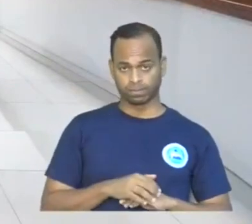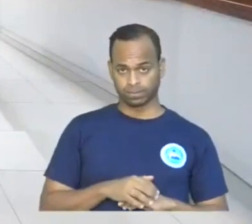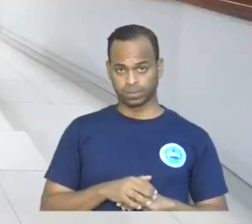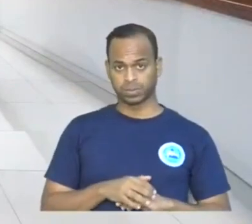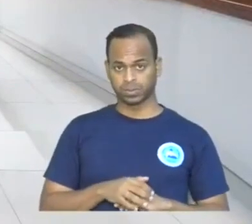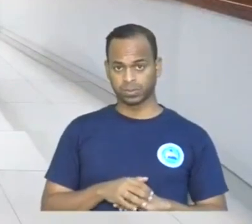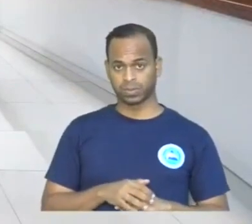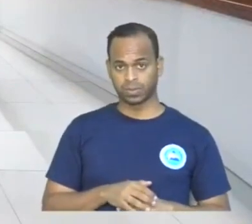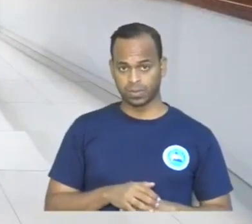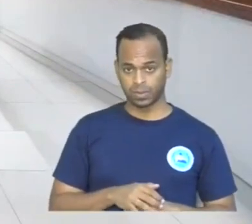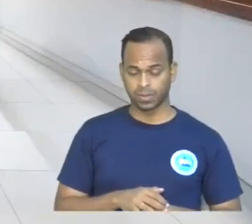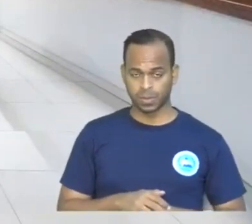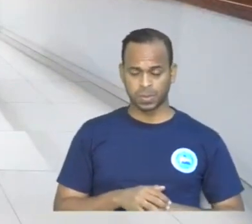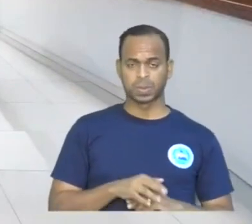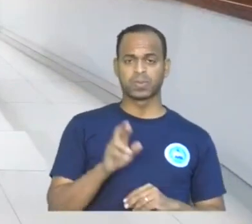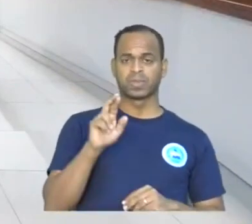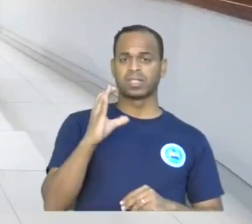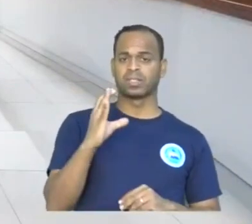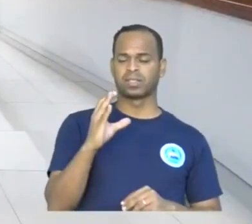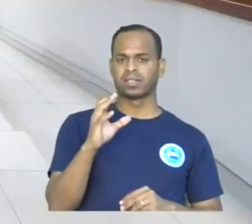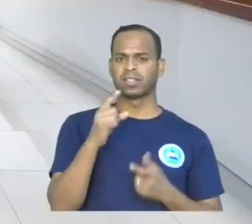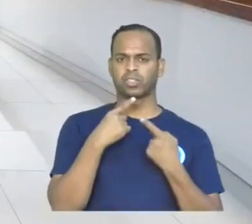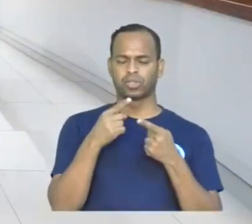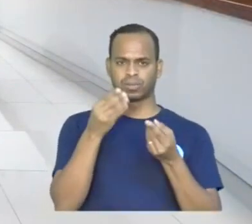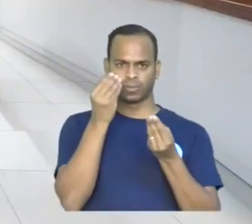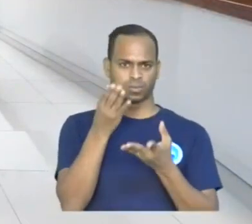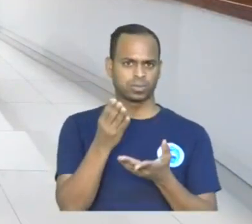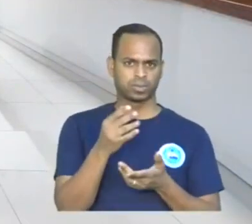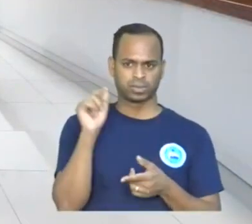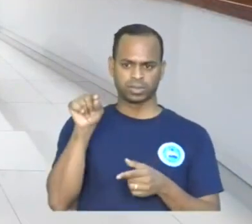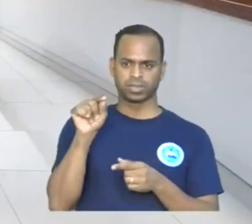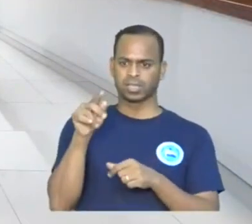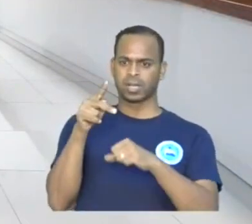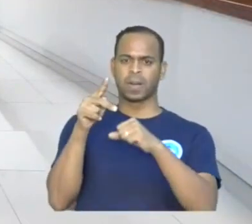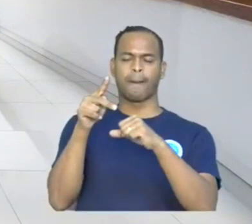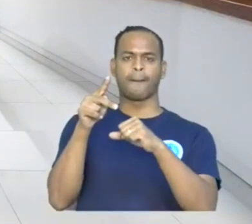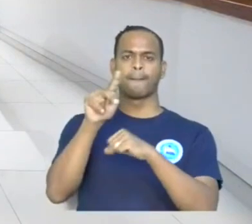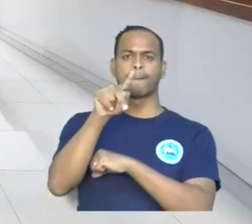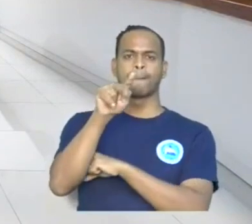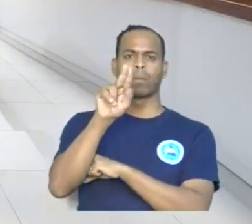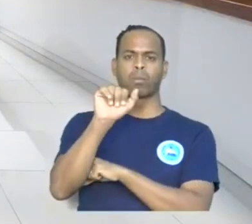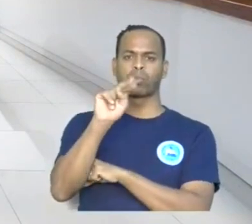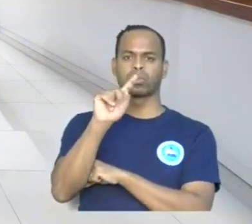José Alberto Acosta, RC Noticias, ¿cuál es la situación actual de Punta Catalina?